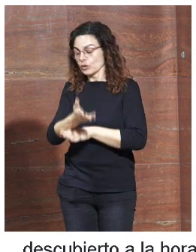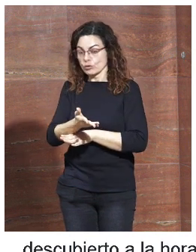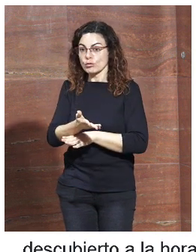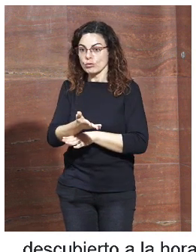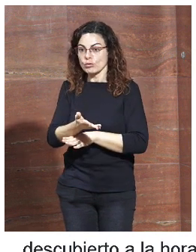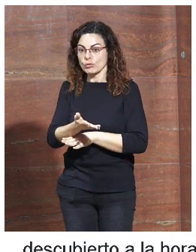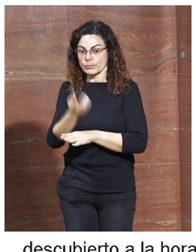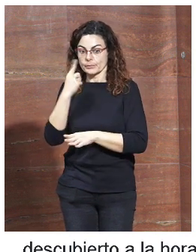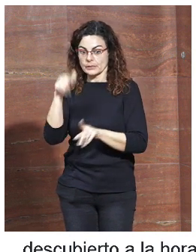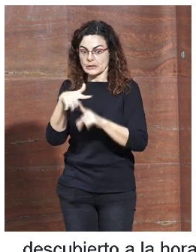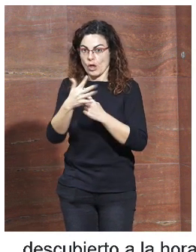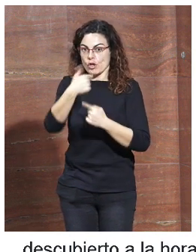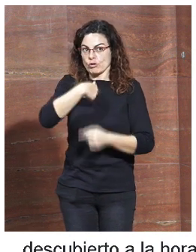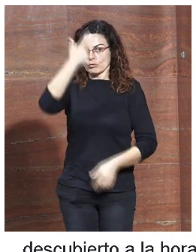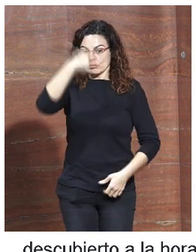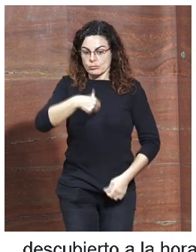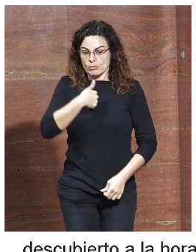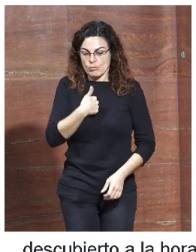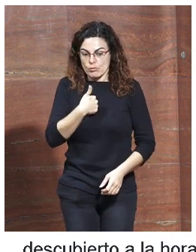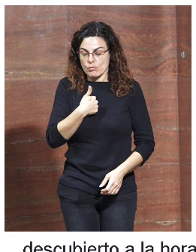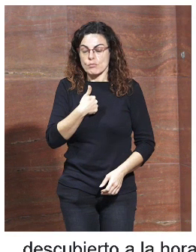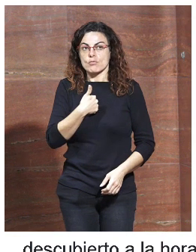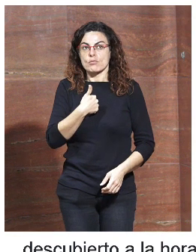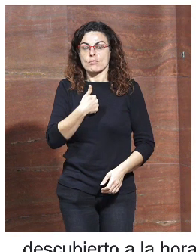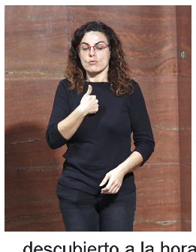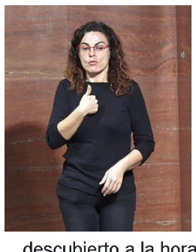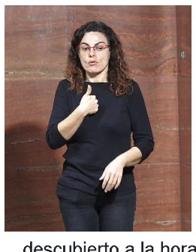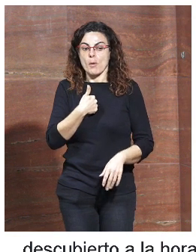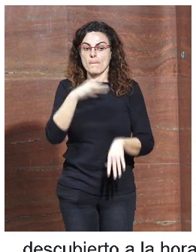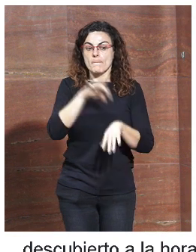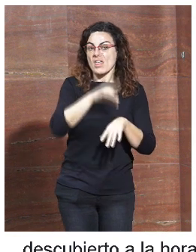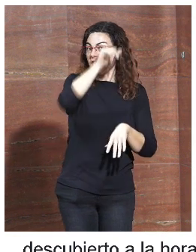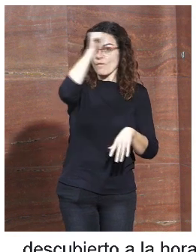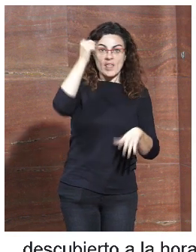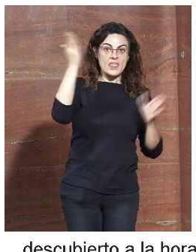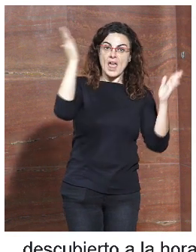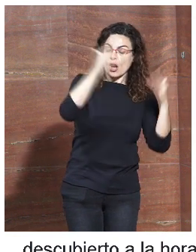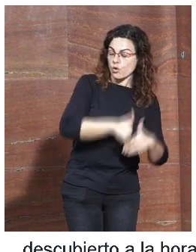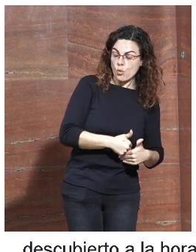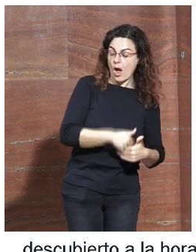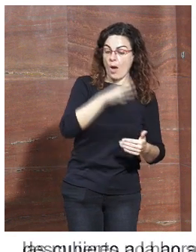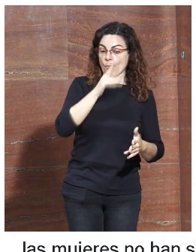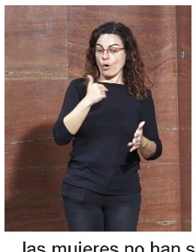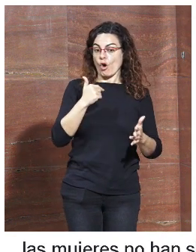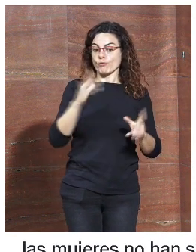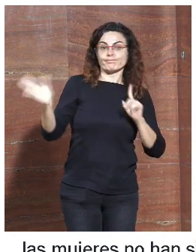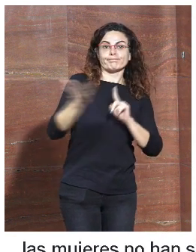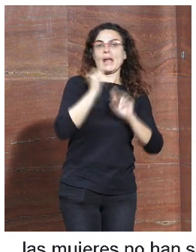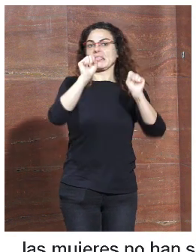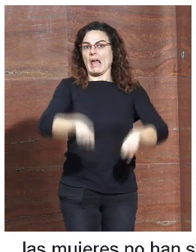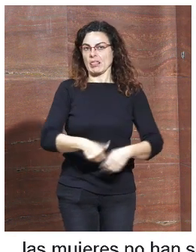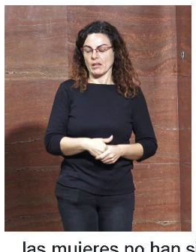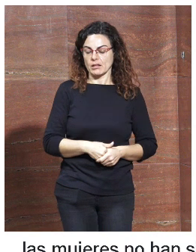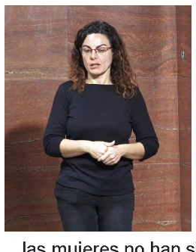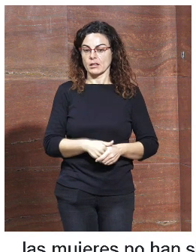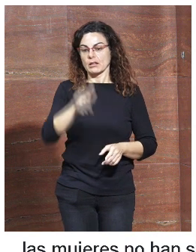hablando. Yo no voy a tener medicina forense porque ya os he dicho que la detecto tardíamente, ¿no? Vale.